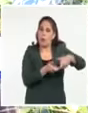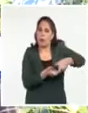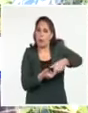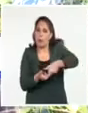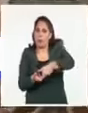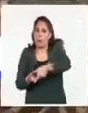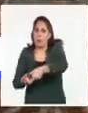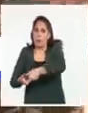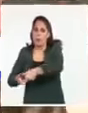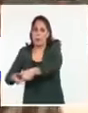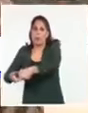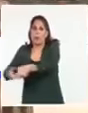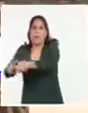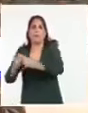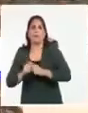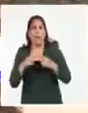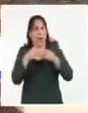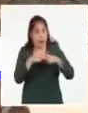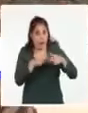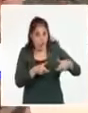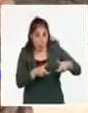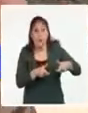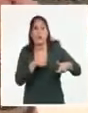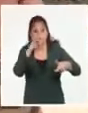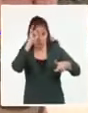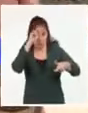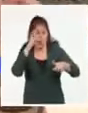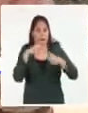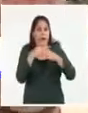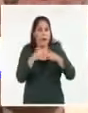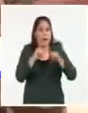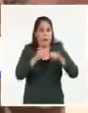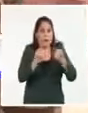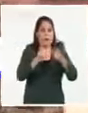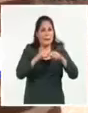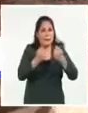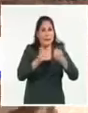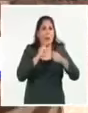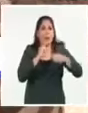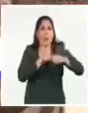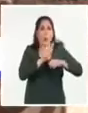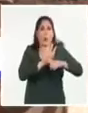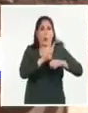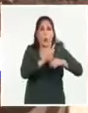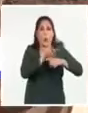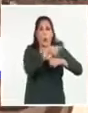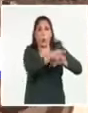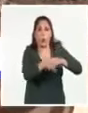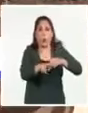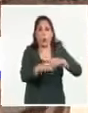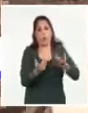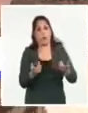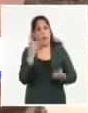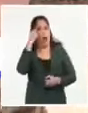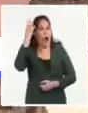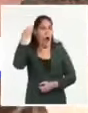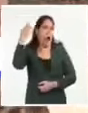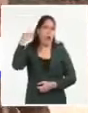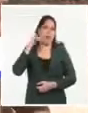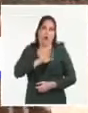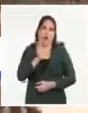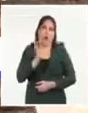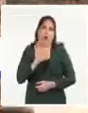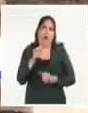en los próximos meses. Se han arreglado las tuberías también, porque habían muchas tuberías rotas. Imagínense ustedes, en tantos años que eso no se